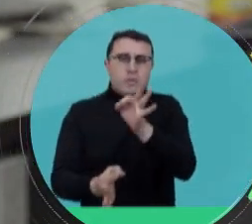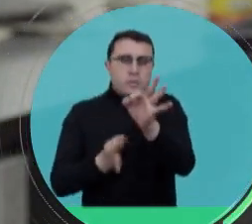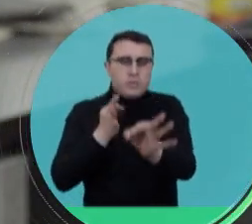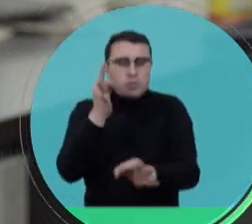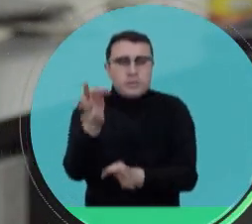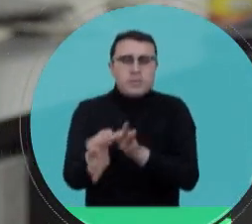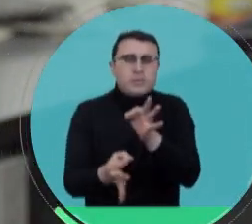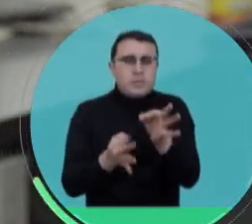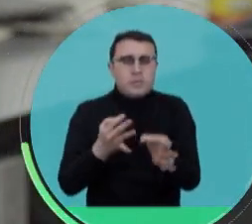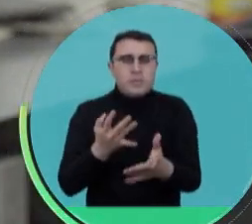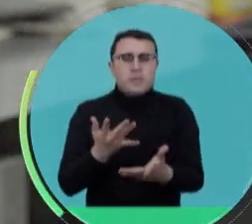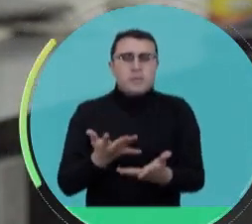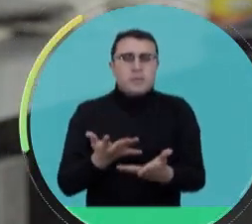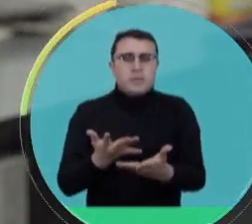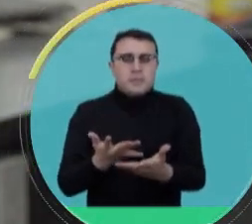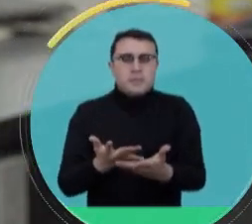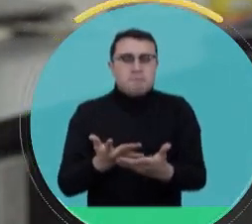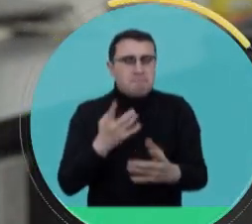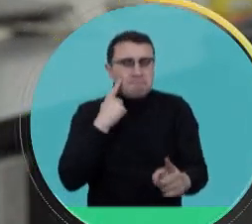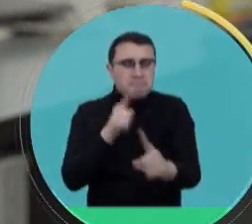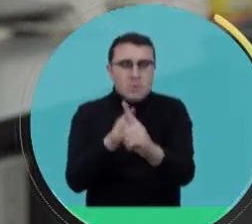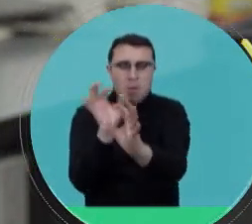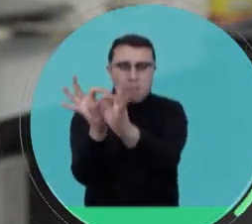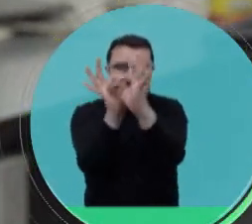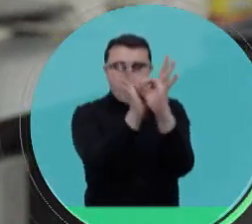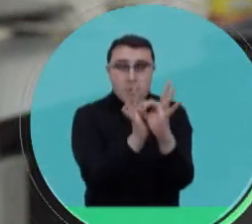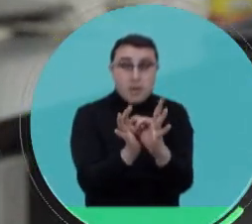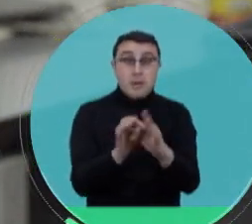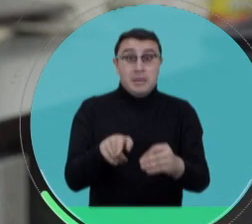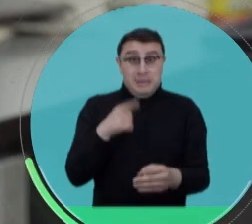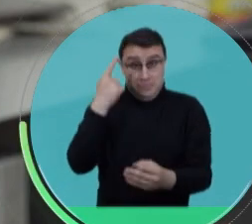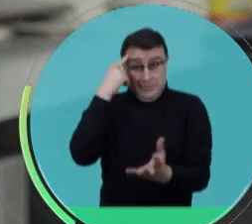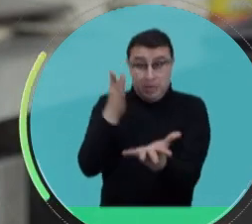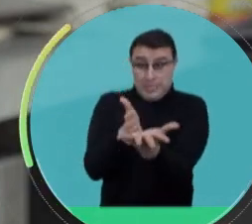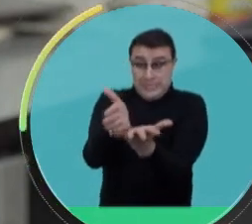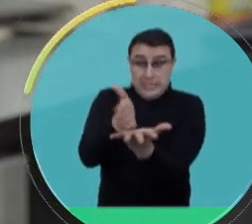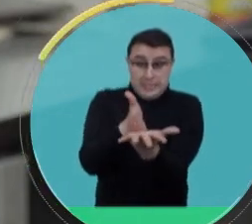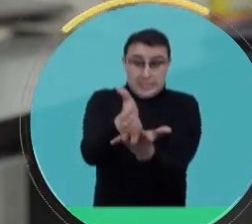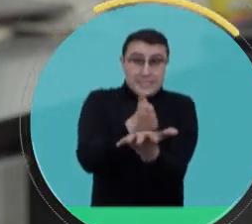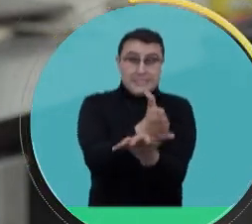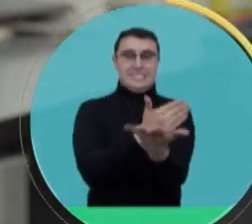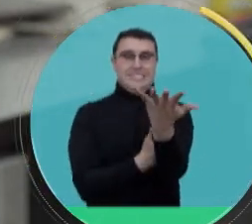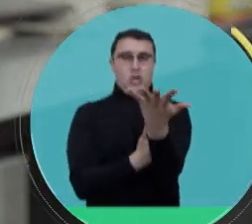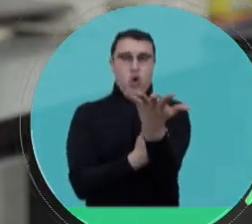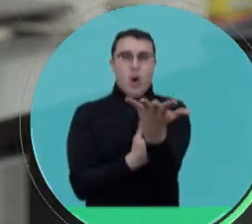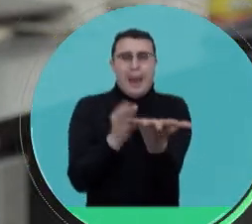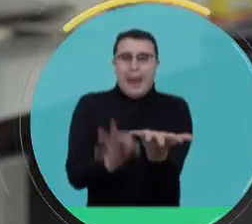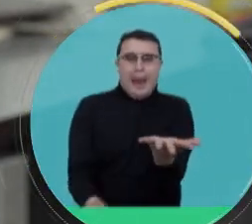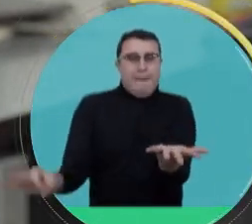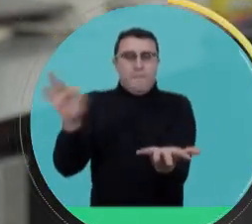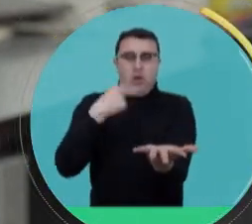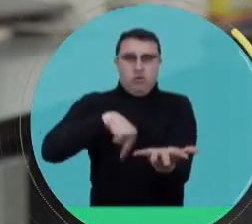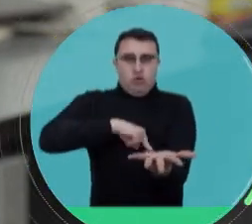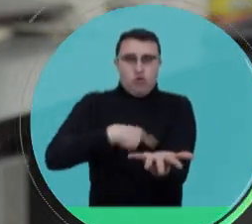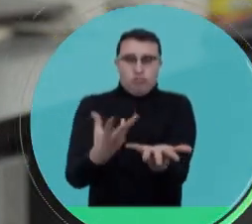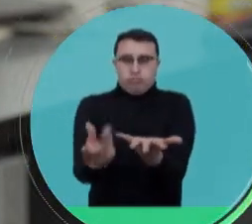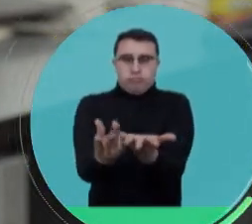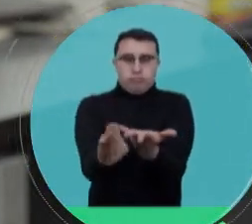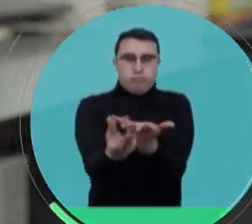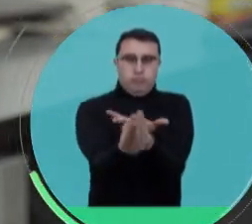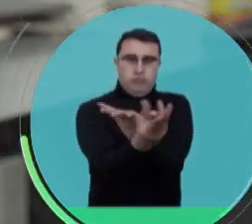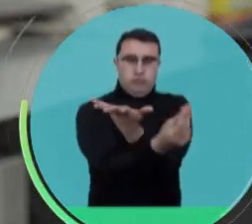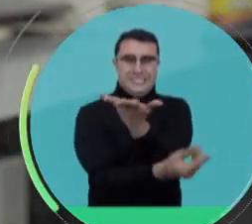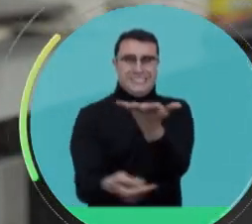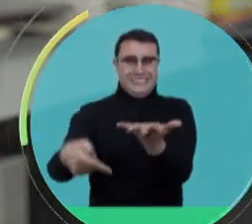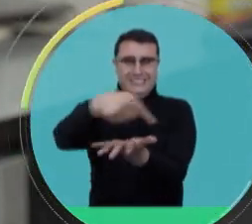el gesto de qué es lo que estamos digamos fortaleciendo y dónde nos estamos enfocando hay cinco líneas digamos muy importantes para